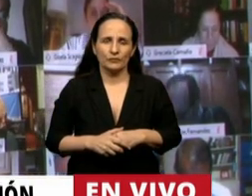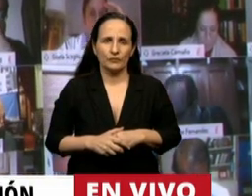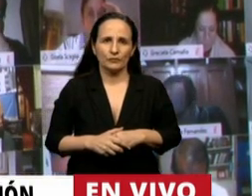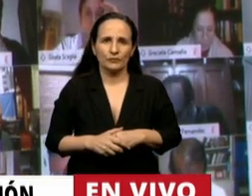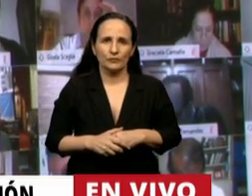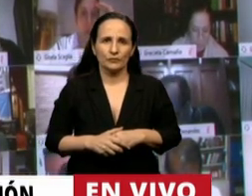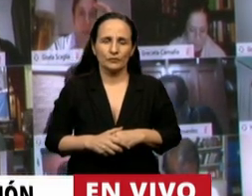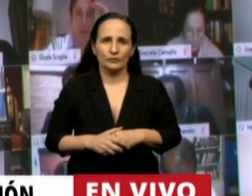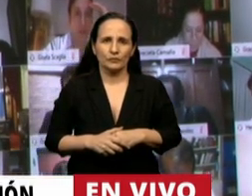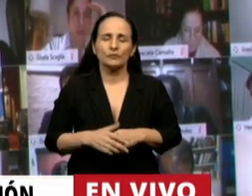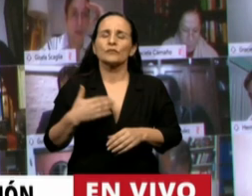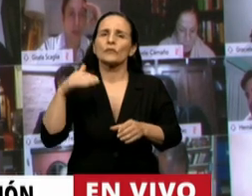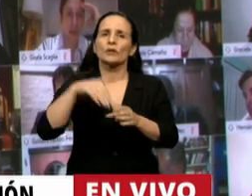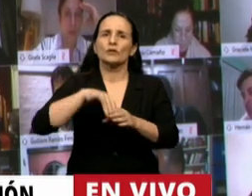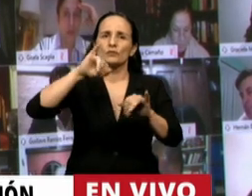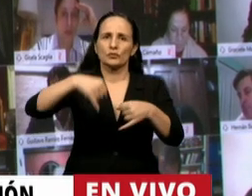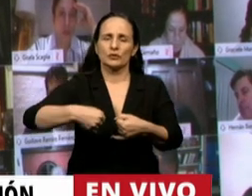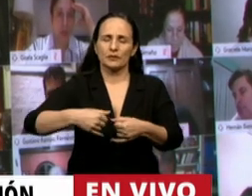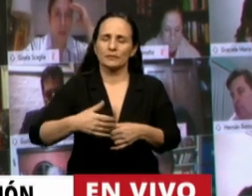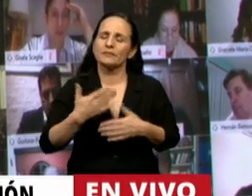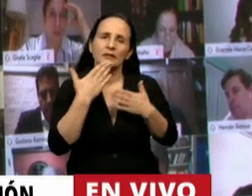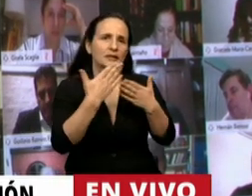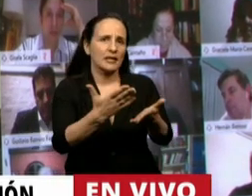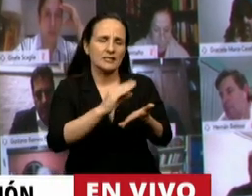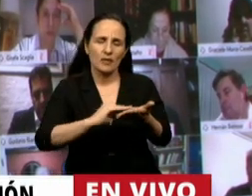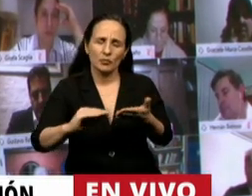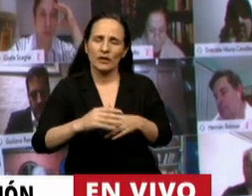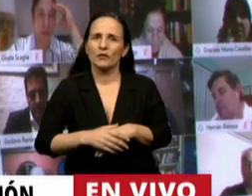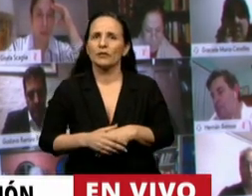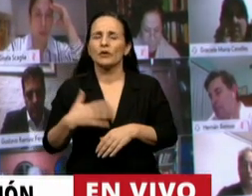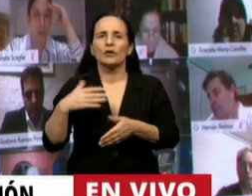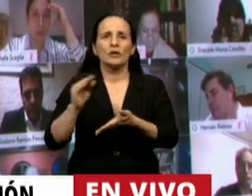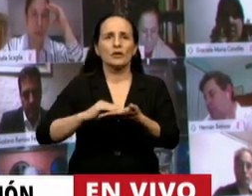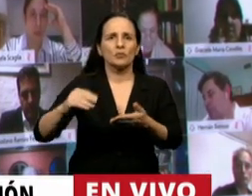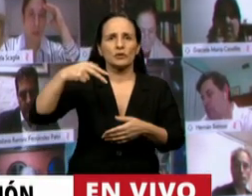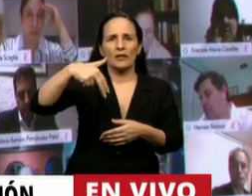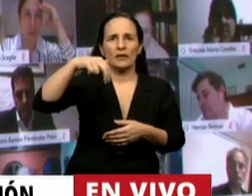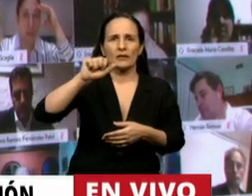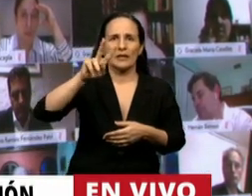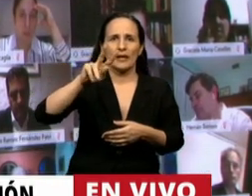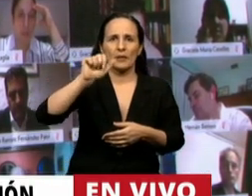Nani afirmativo señor presidente Gracias diputado diputada Graciela